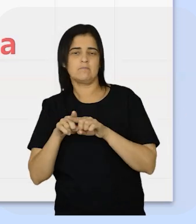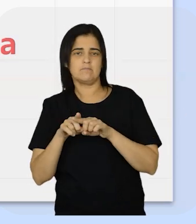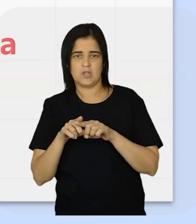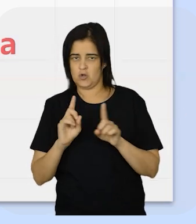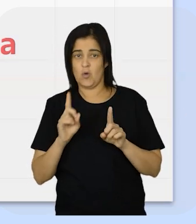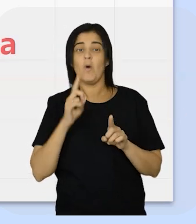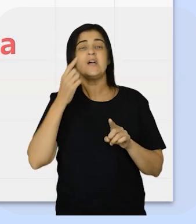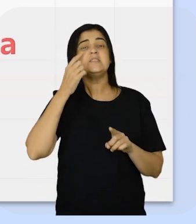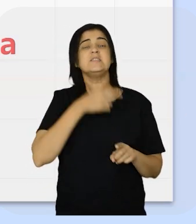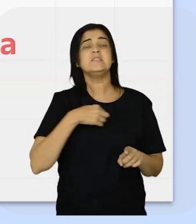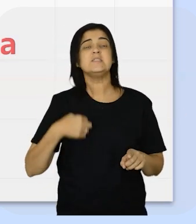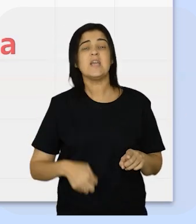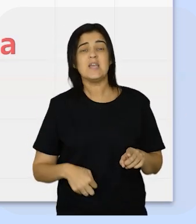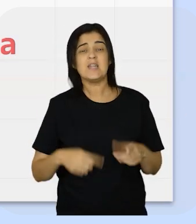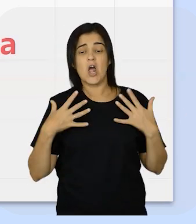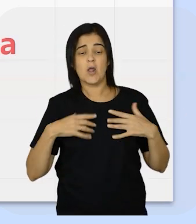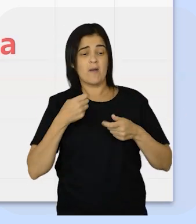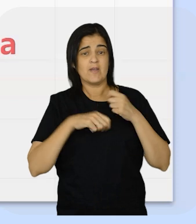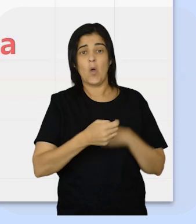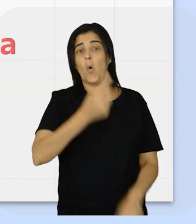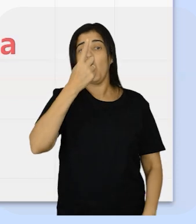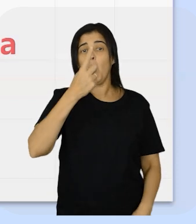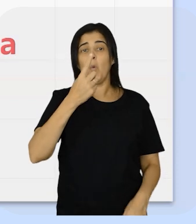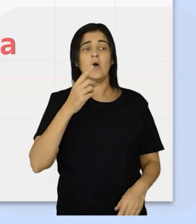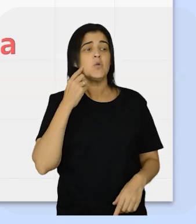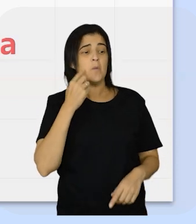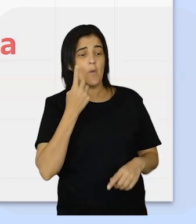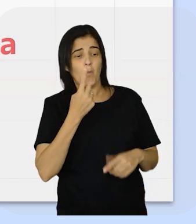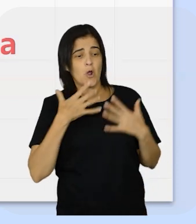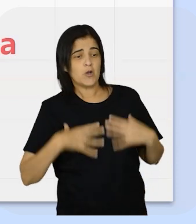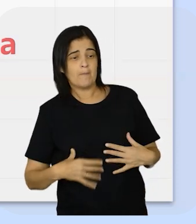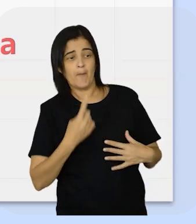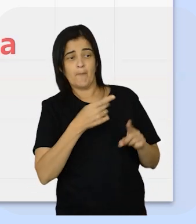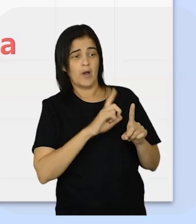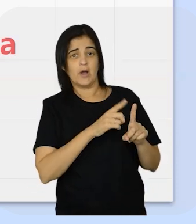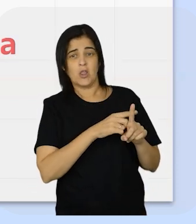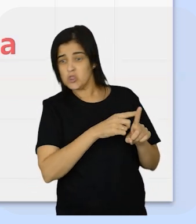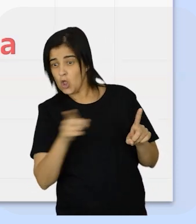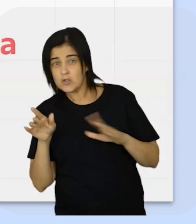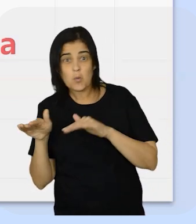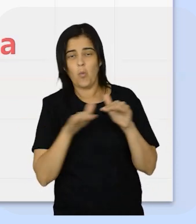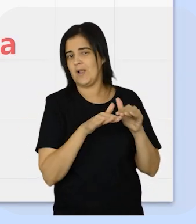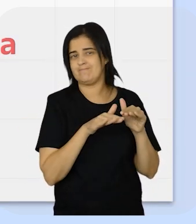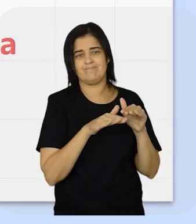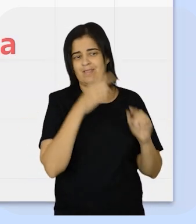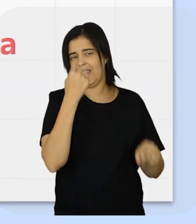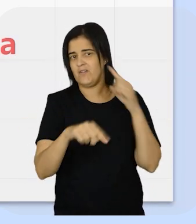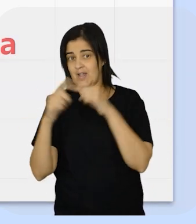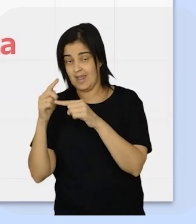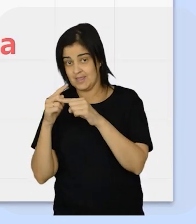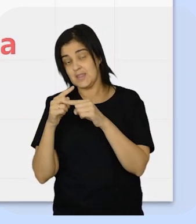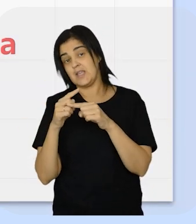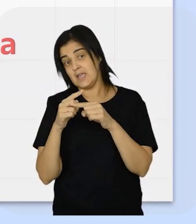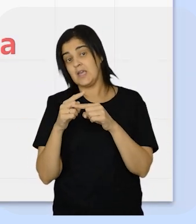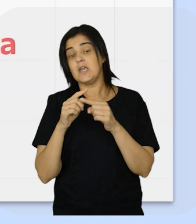hay talle único? El talle único no sirve para todos. A mí por lo menos no me servía. Entonces acá lo que necesitamos es